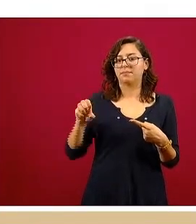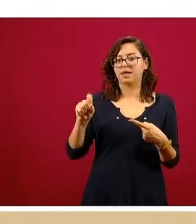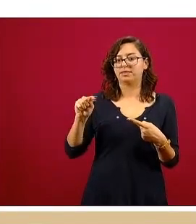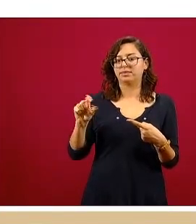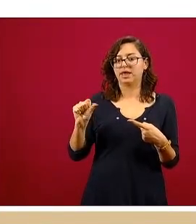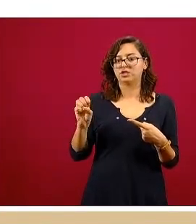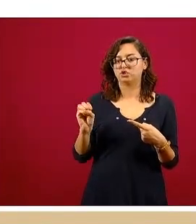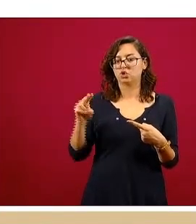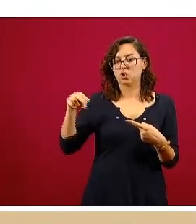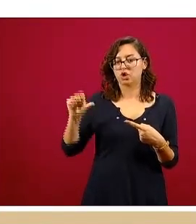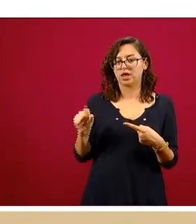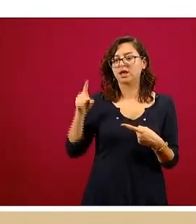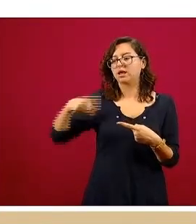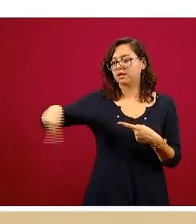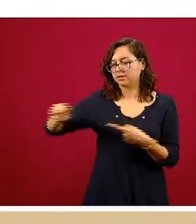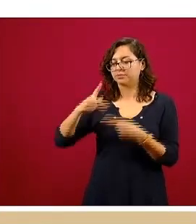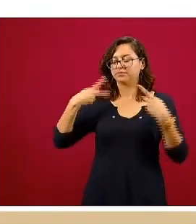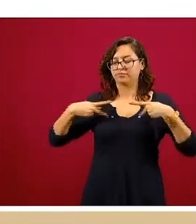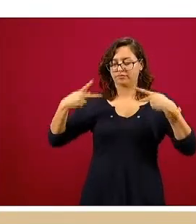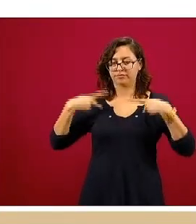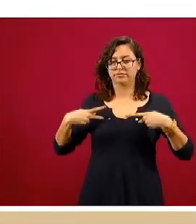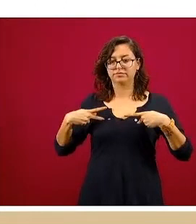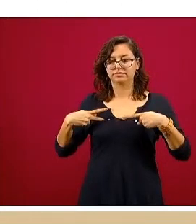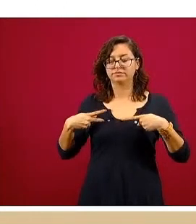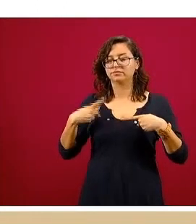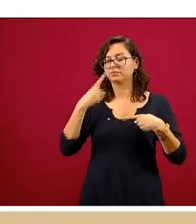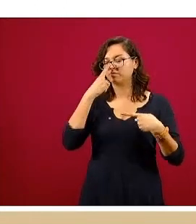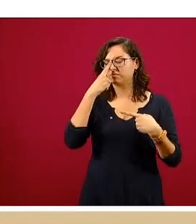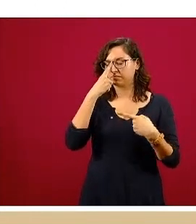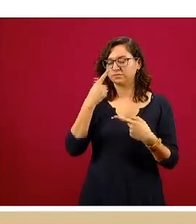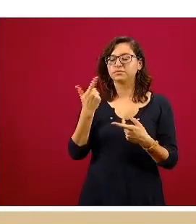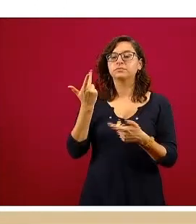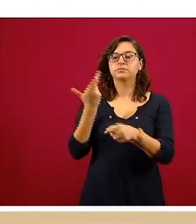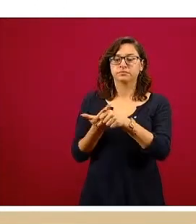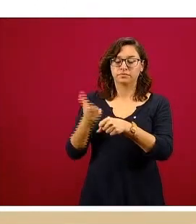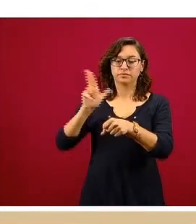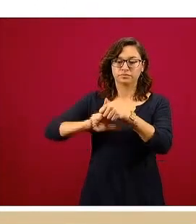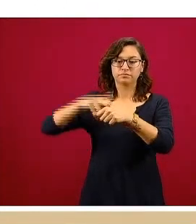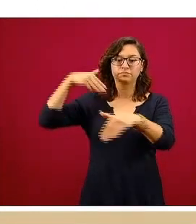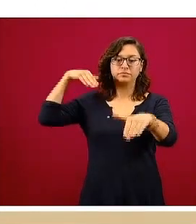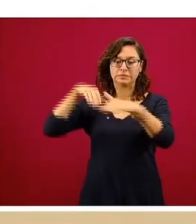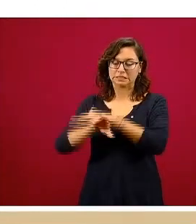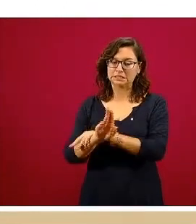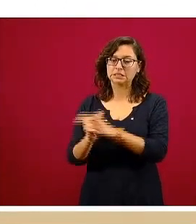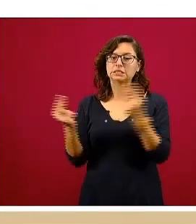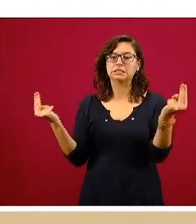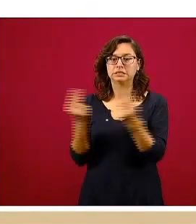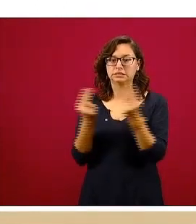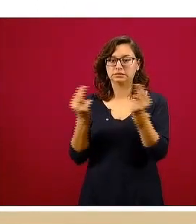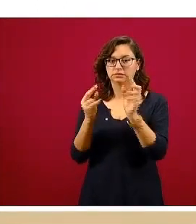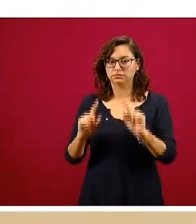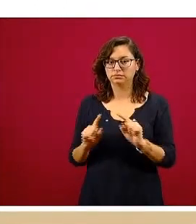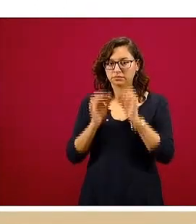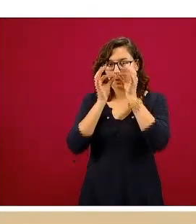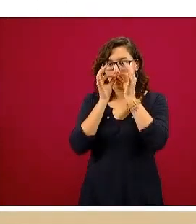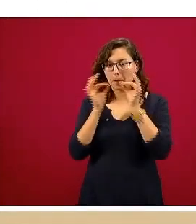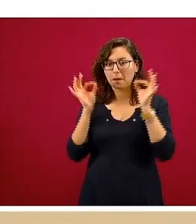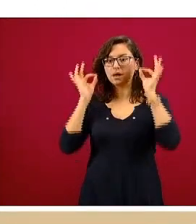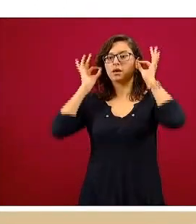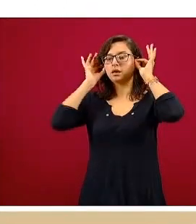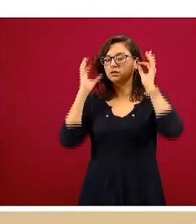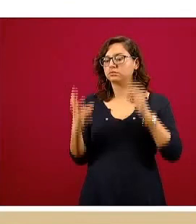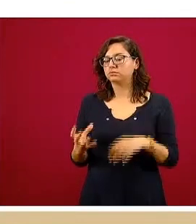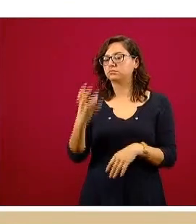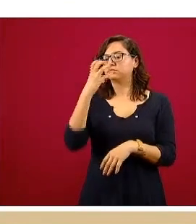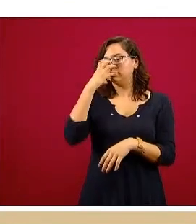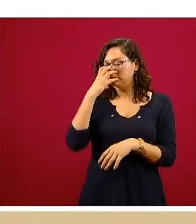pacientes hospitalizados que requieren oxígeno suplementario, en dosis que ya están descritas y los